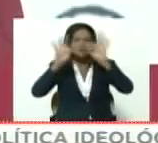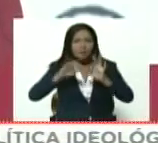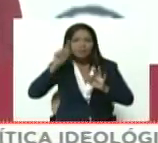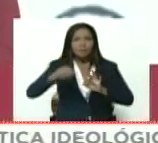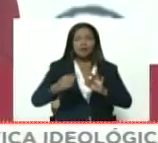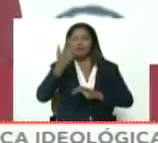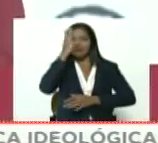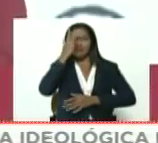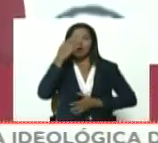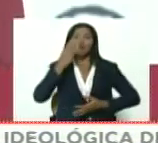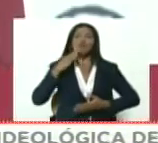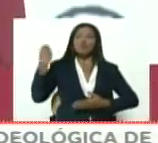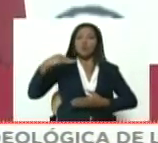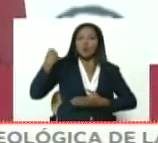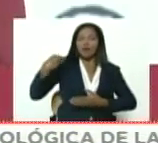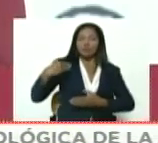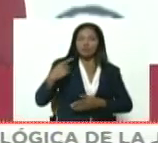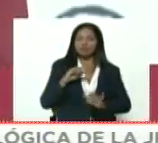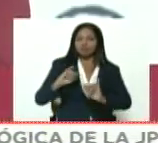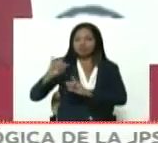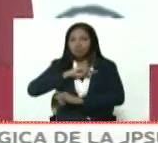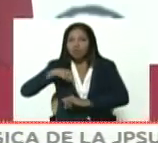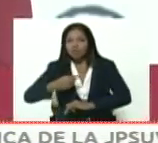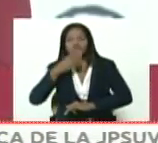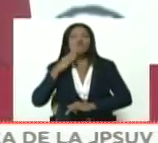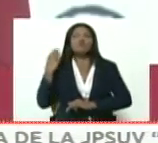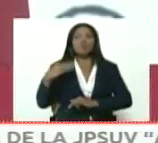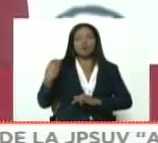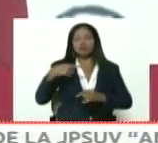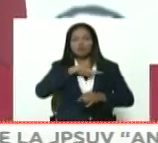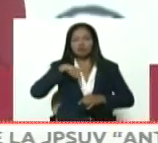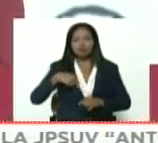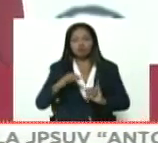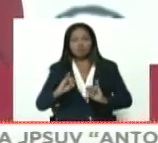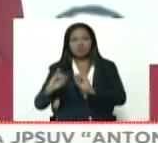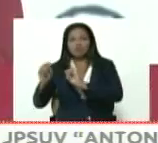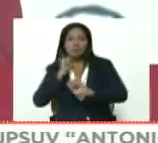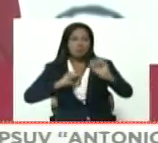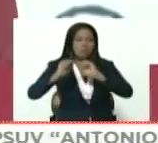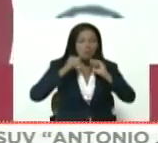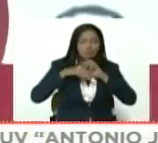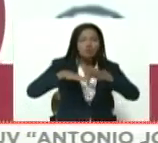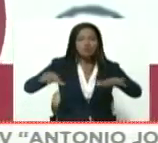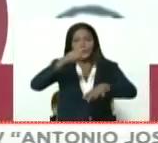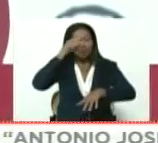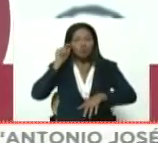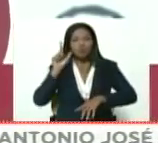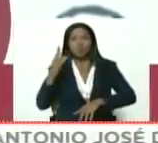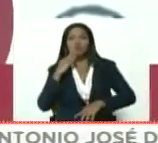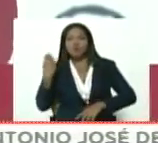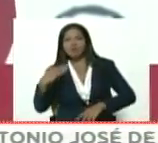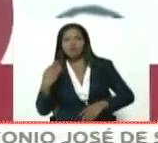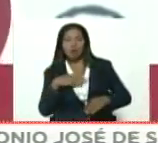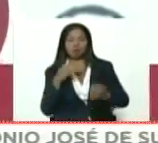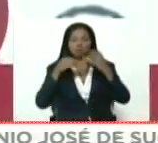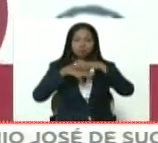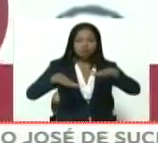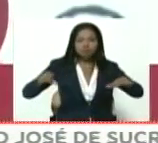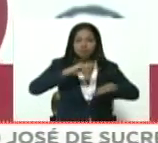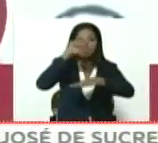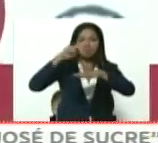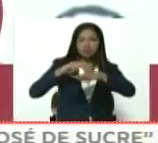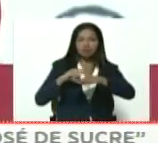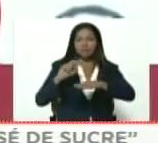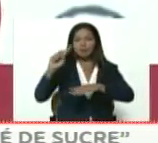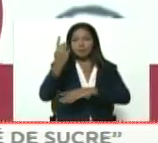un febrero de juventud, la juventud del Partido Socialista Unido de Venezuela ha estado desplegada en todo el territorio, presidente. Primero